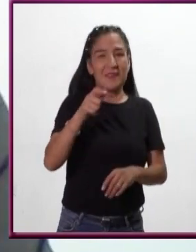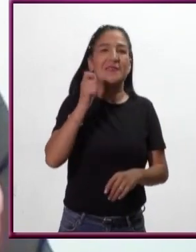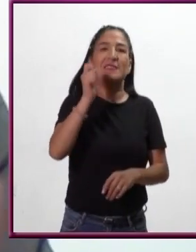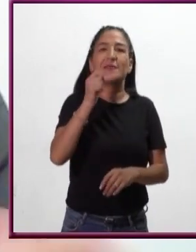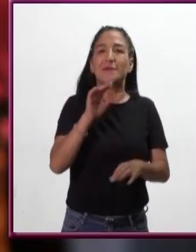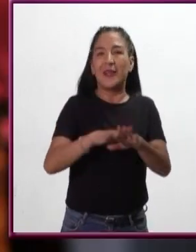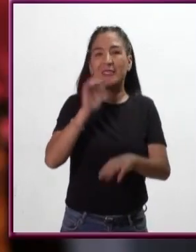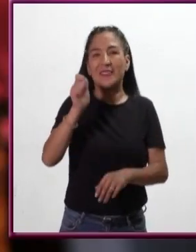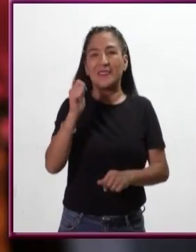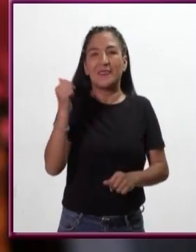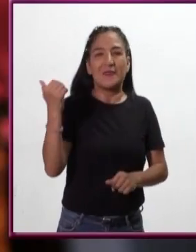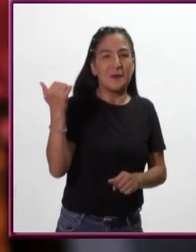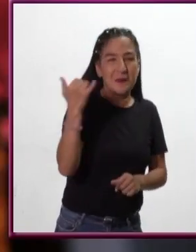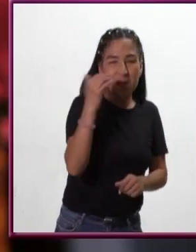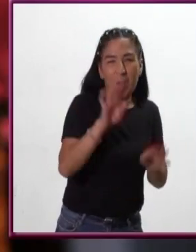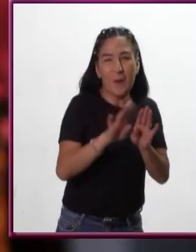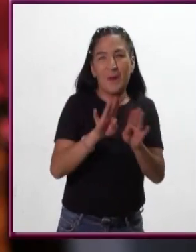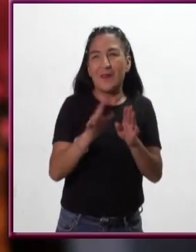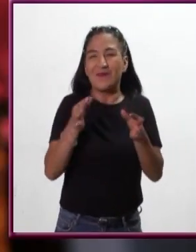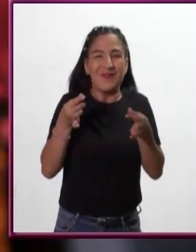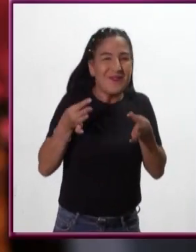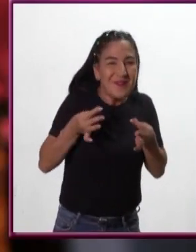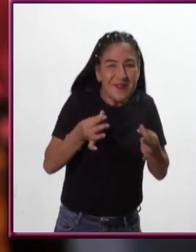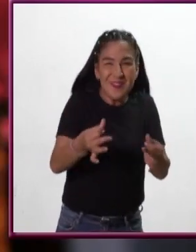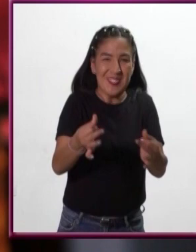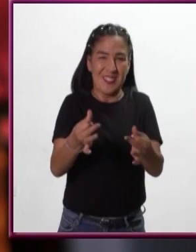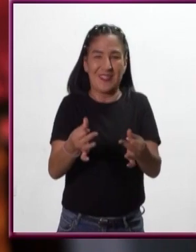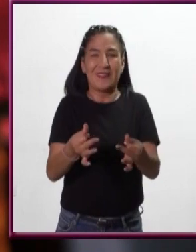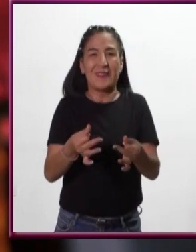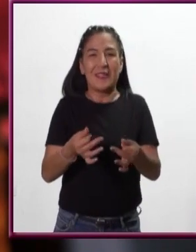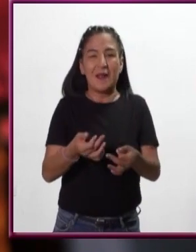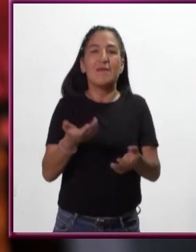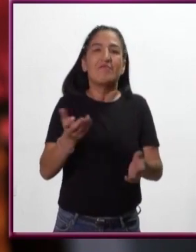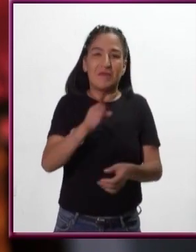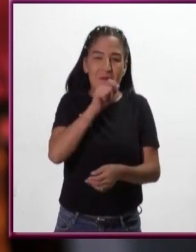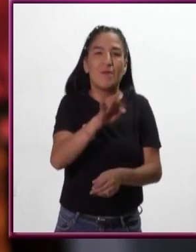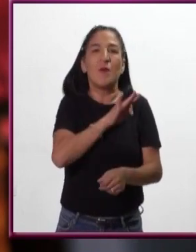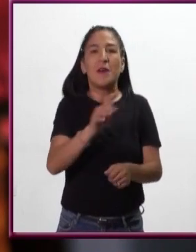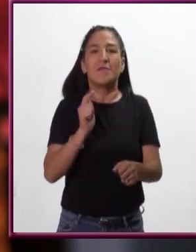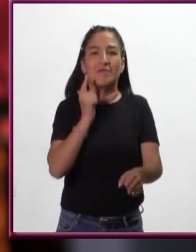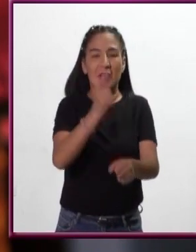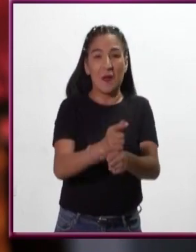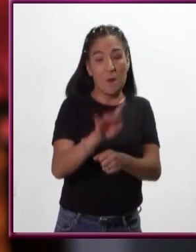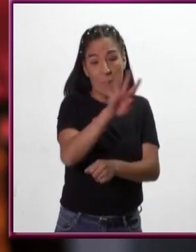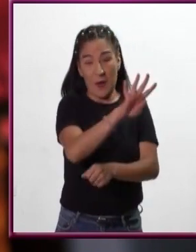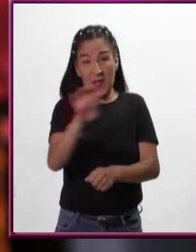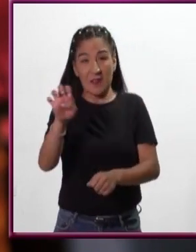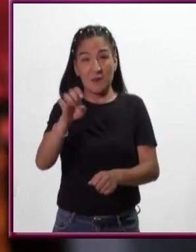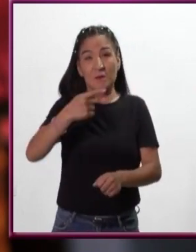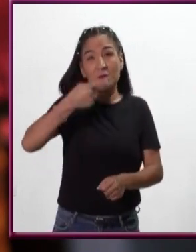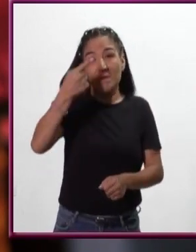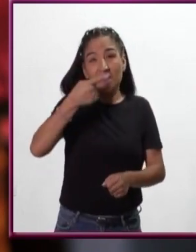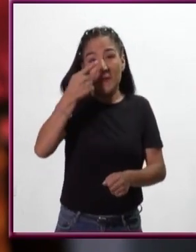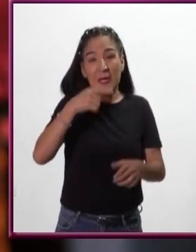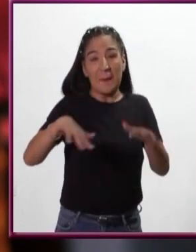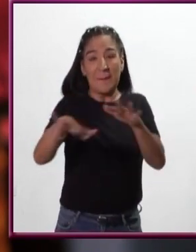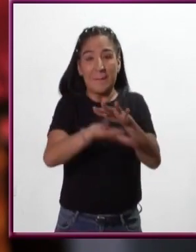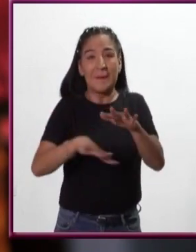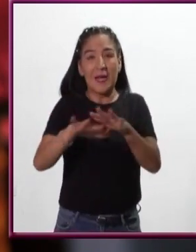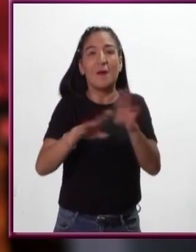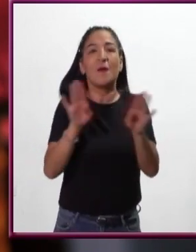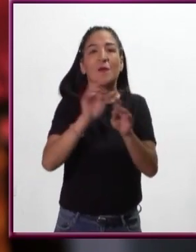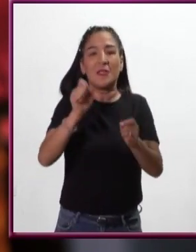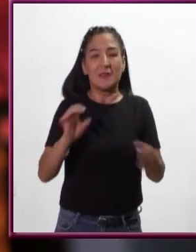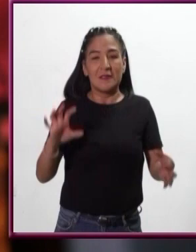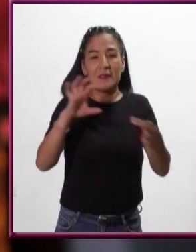en su estructura. Podemos detectar 400 olores básicos y todas